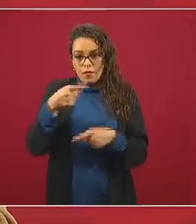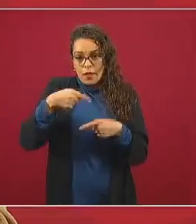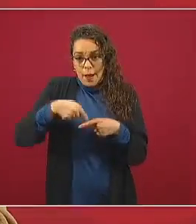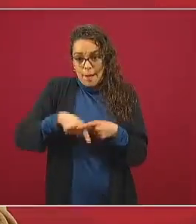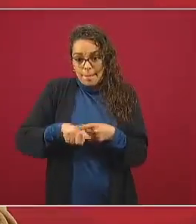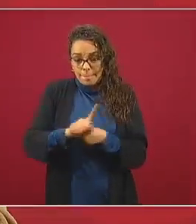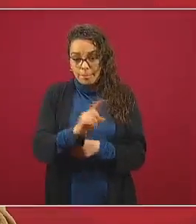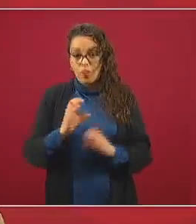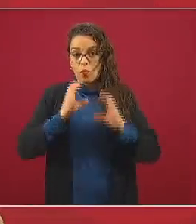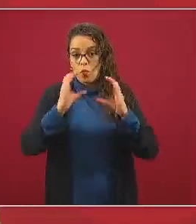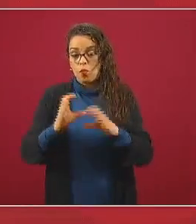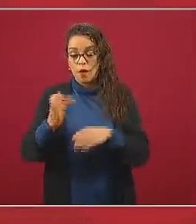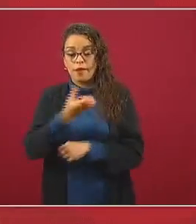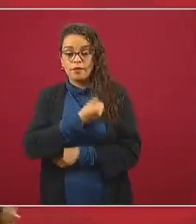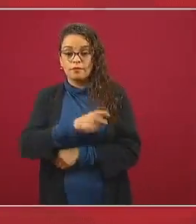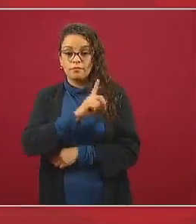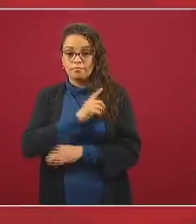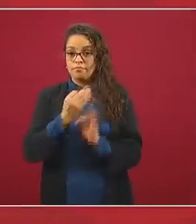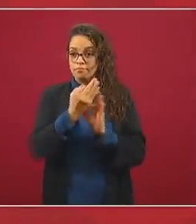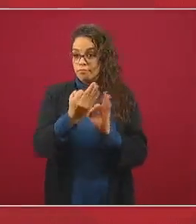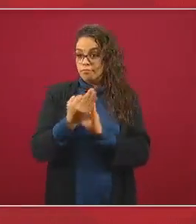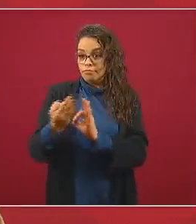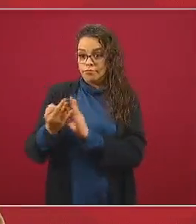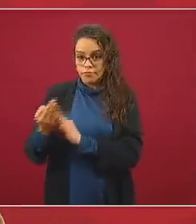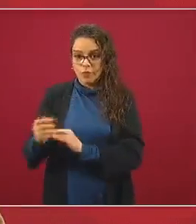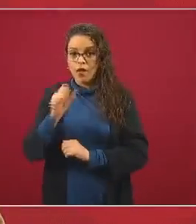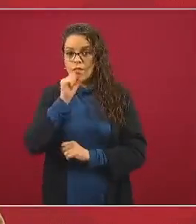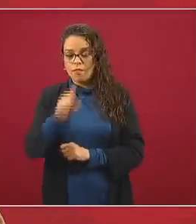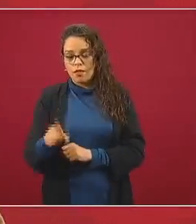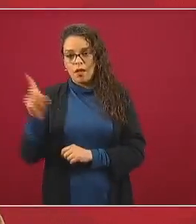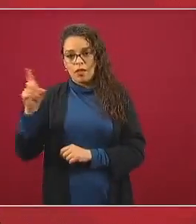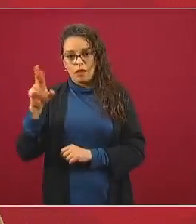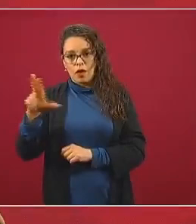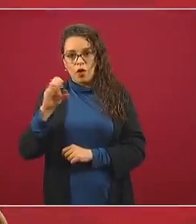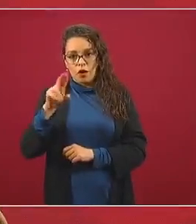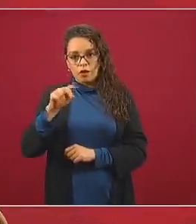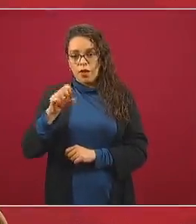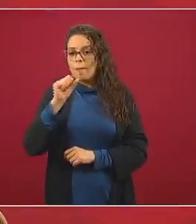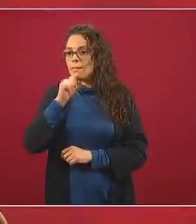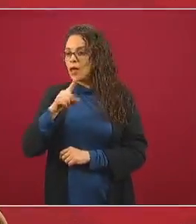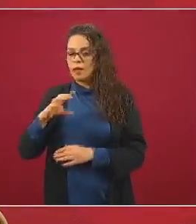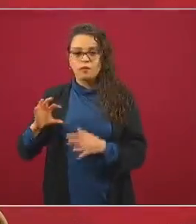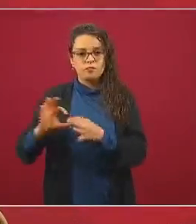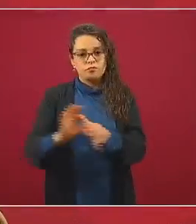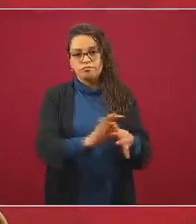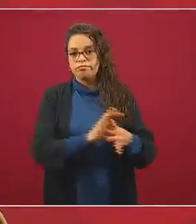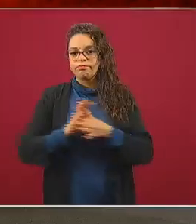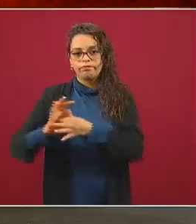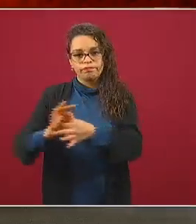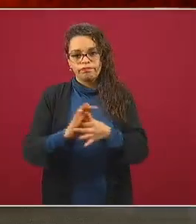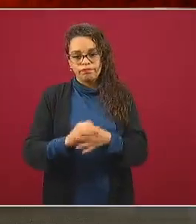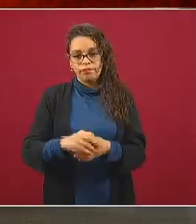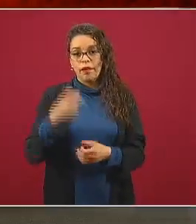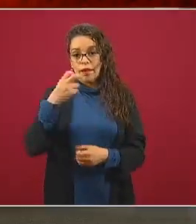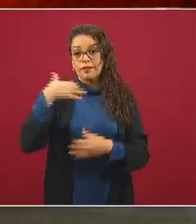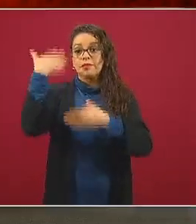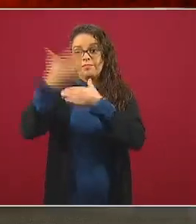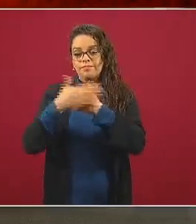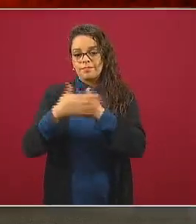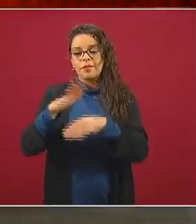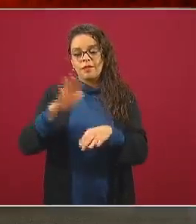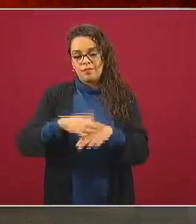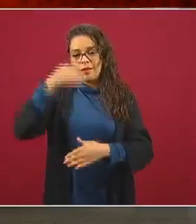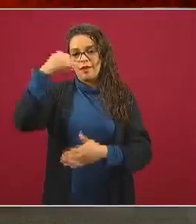las medidas de sana distancia. El doctor Ricardo Cortés precisamente también ha sido nuestro enlace. Entonces lo hablamos en detalle en ese momento. Ahora, no quisiera perder